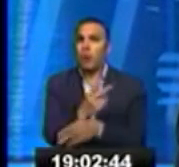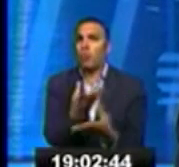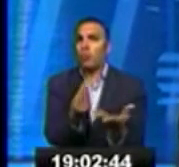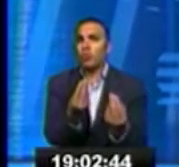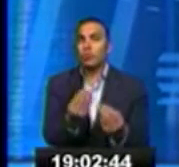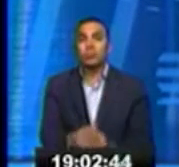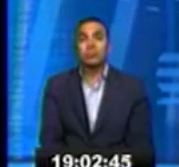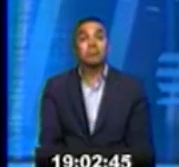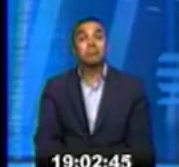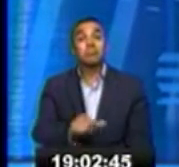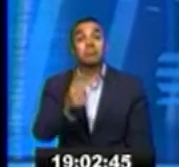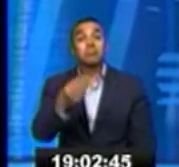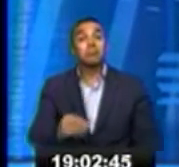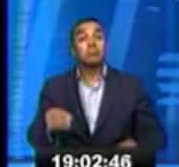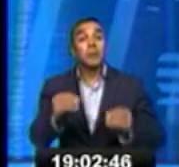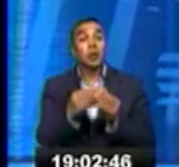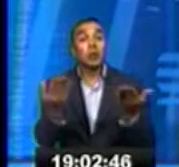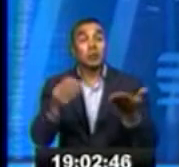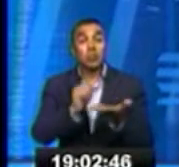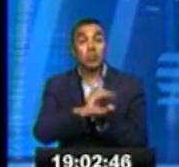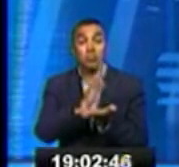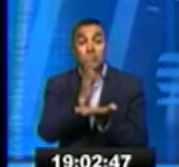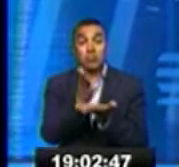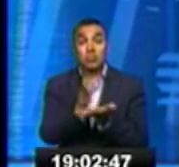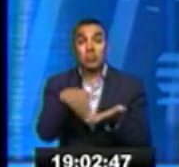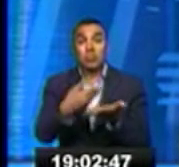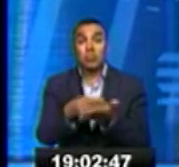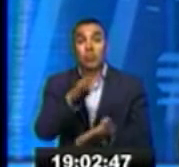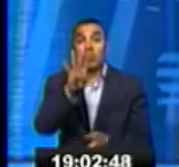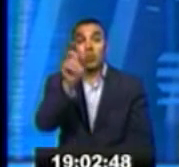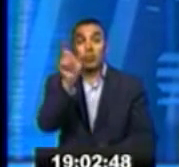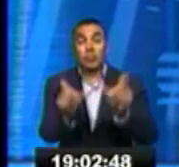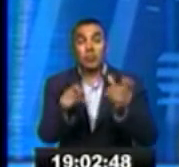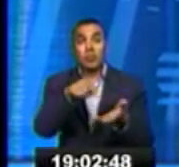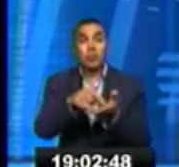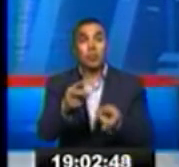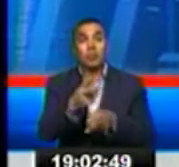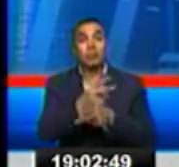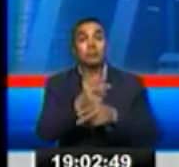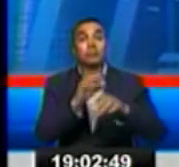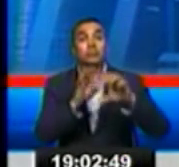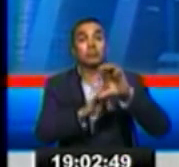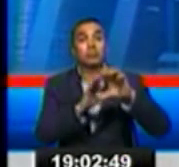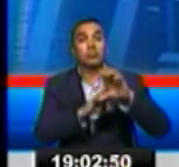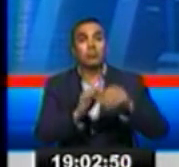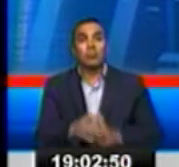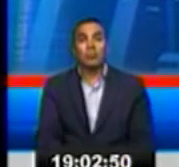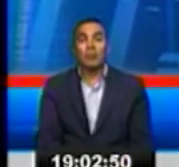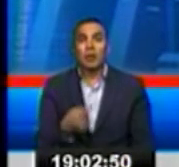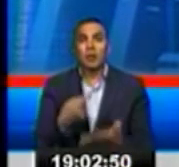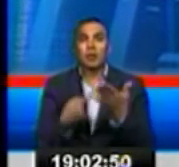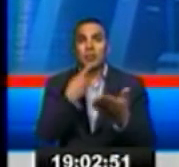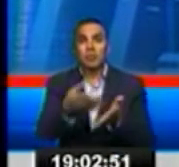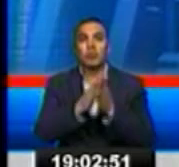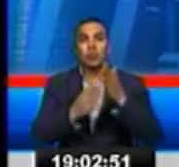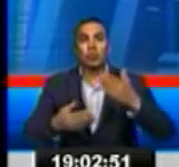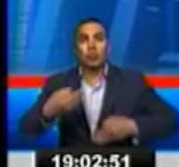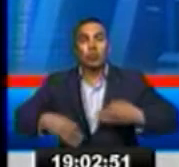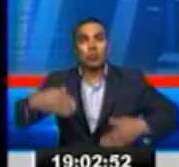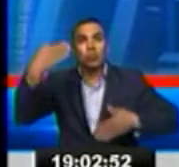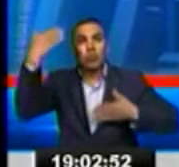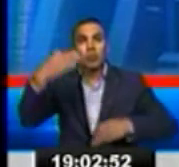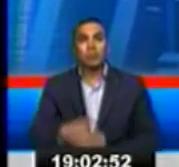otro orden de cosas, a la Asamblea llegaron los 4 integrantes del Consejo de Participación que enfrentan un pedido de juicio